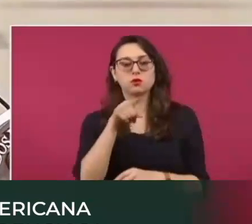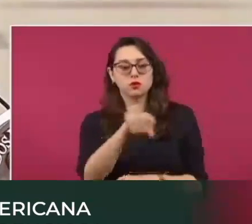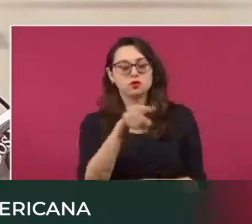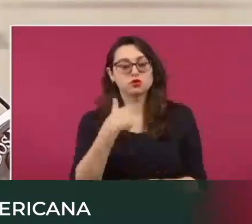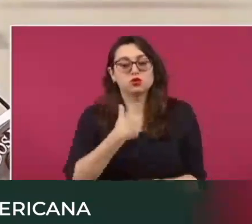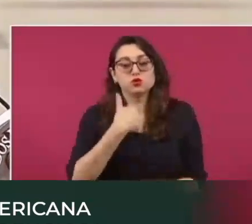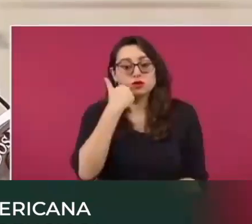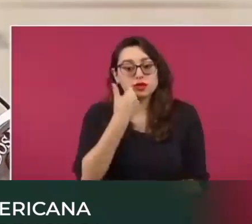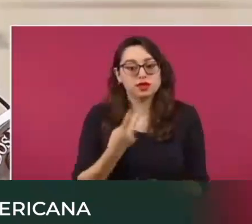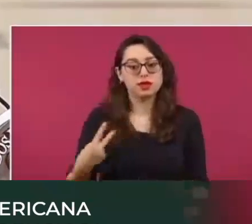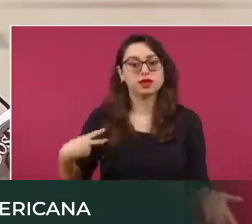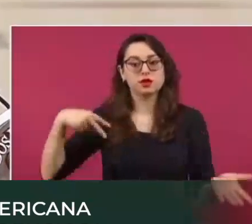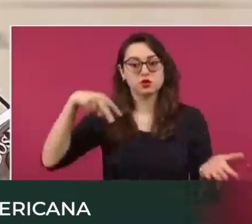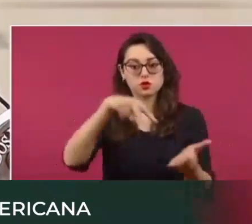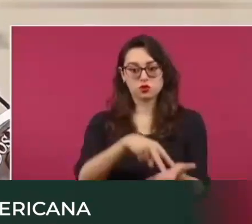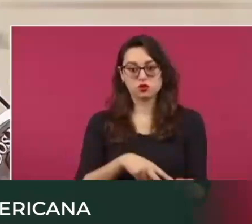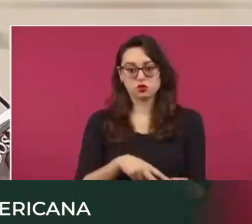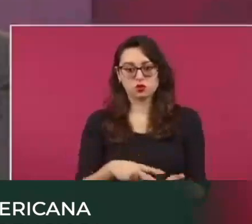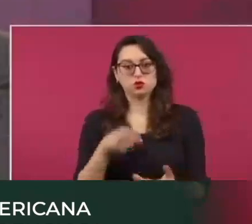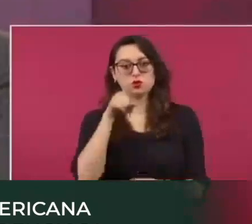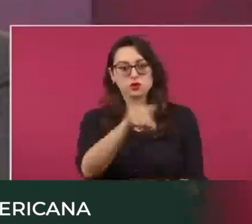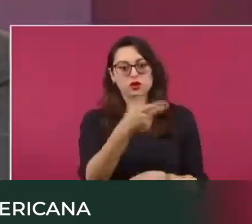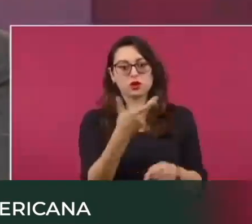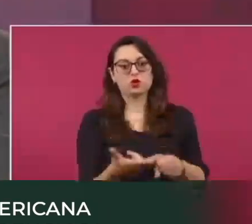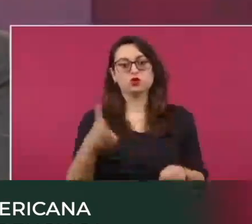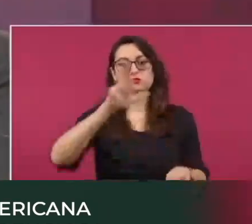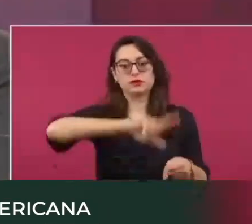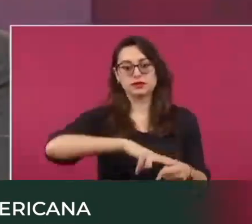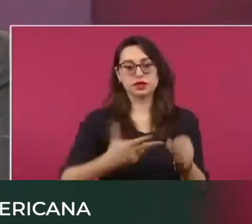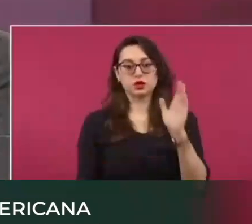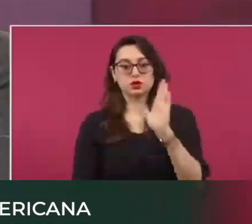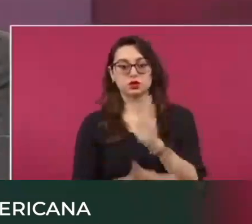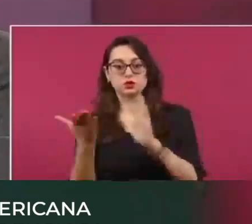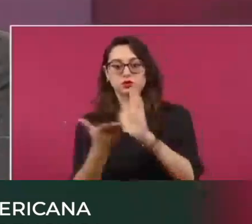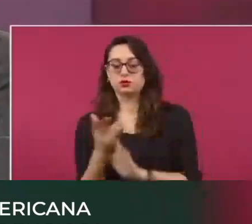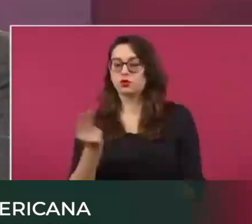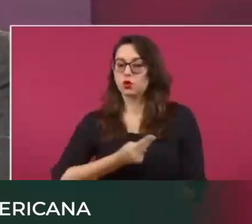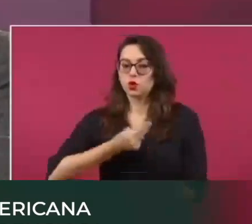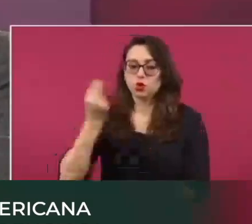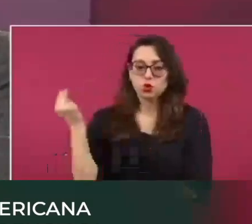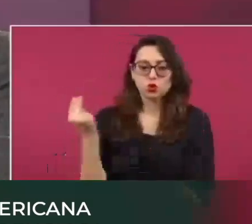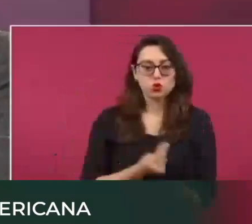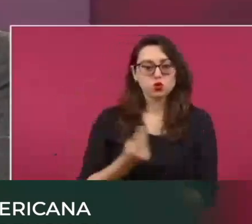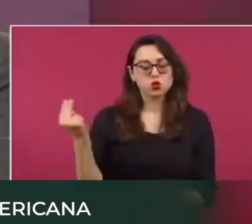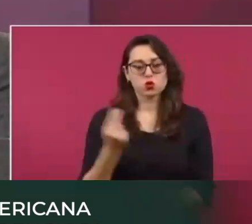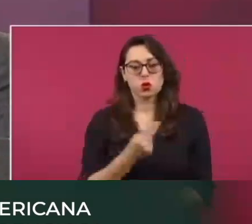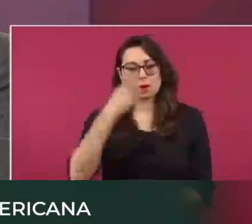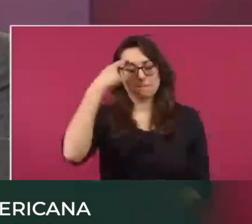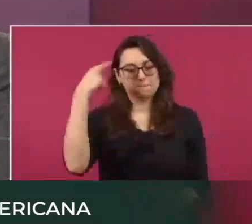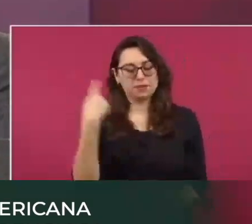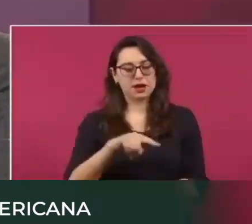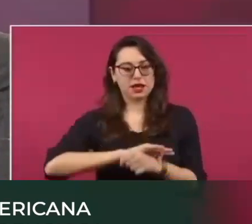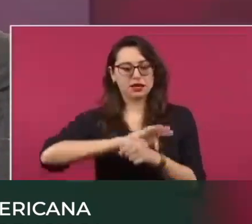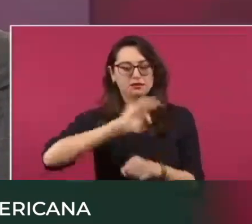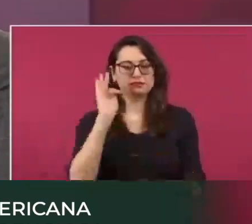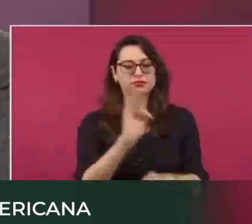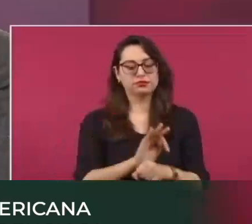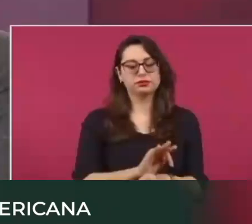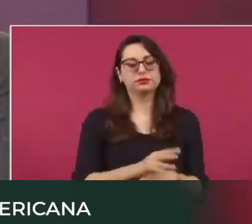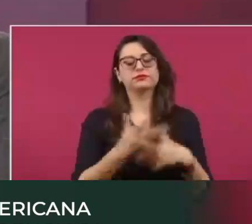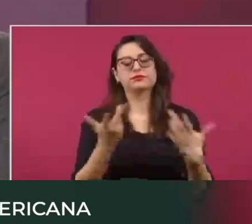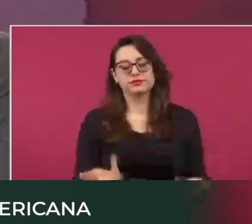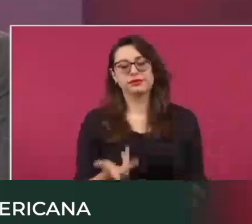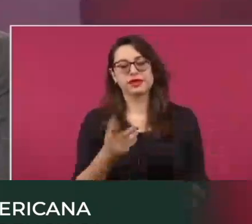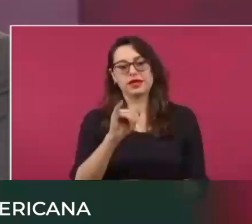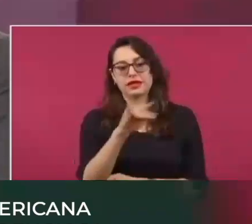Comisión Interamericana de Derechos Humanos no actúa con profesionalismo, actúan de manera tendenciosa y no